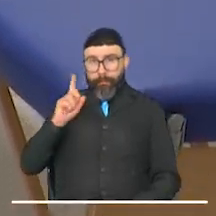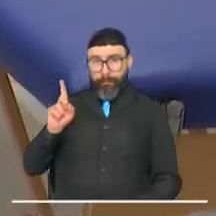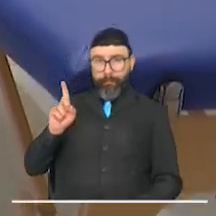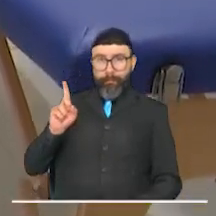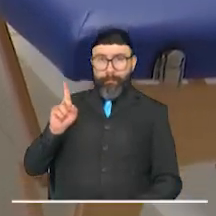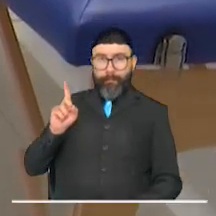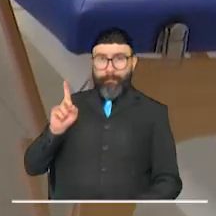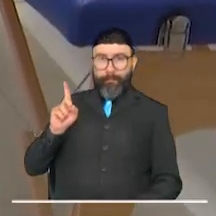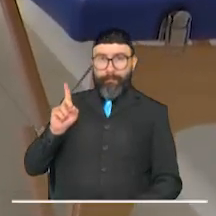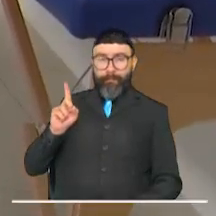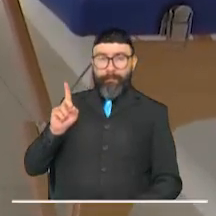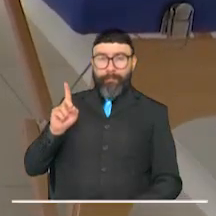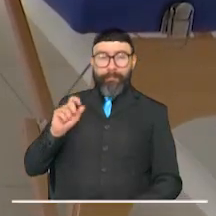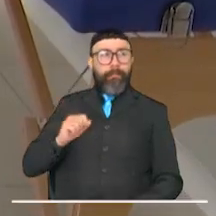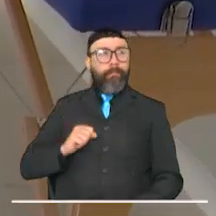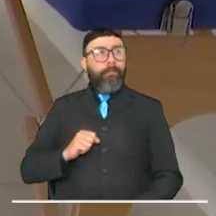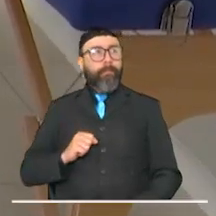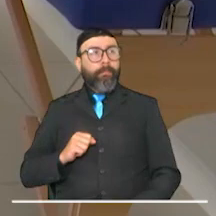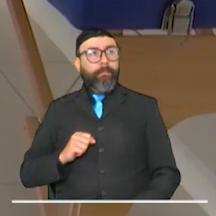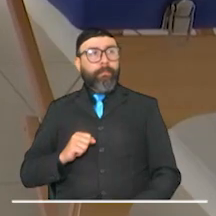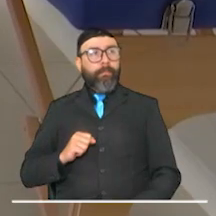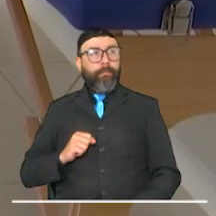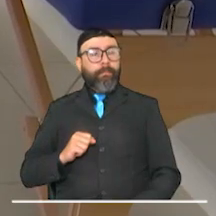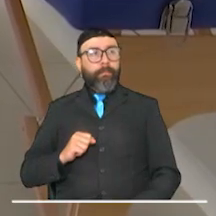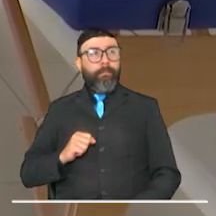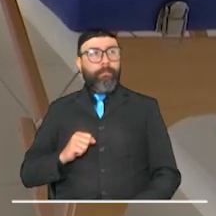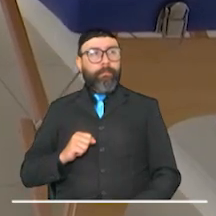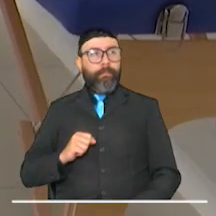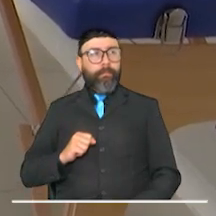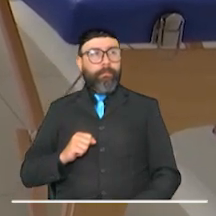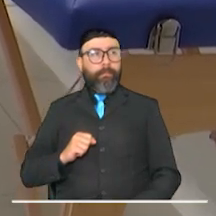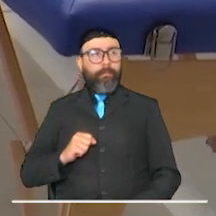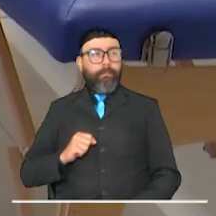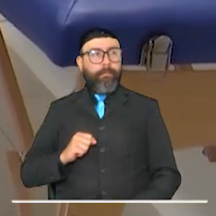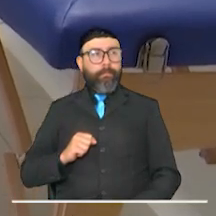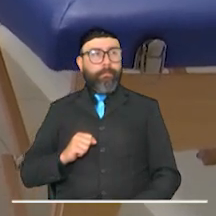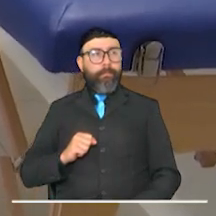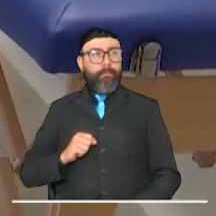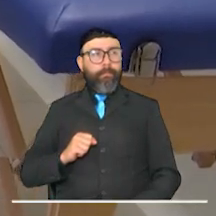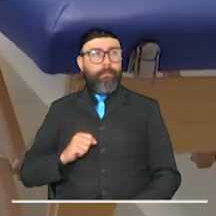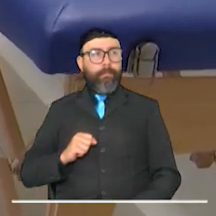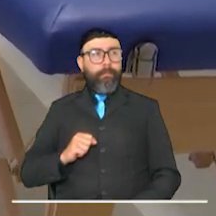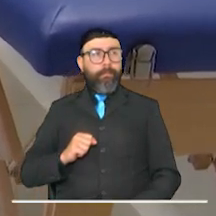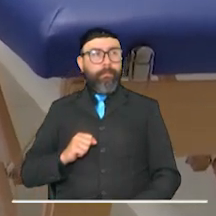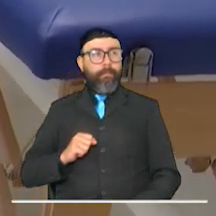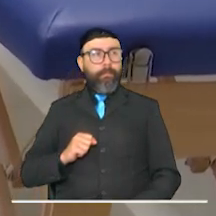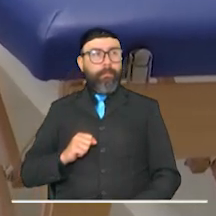abajo arriba abajo arriba